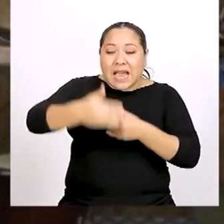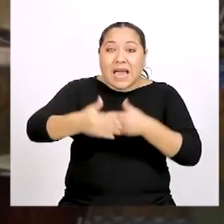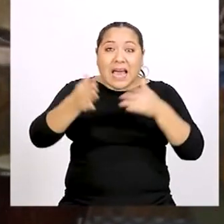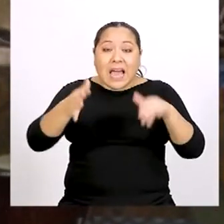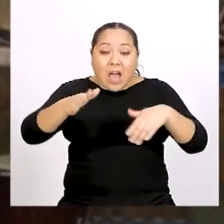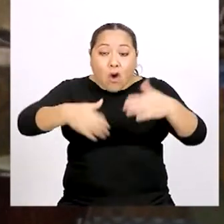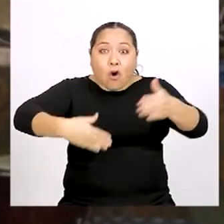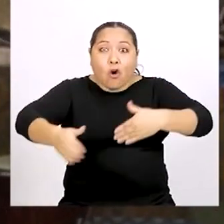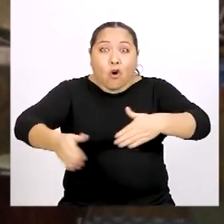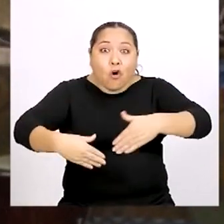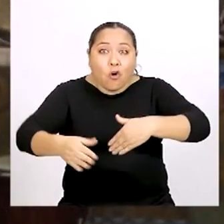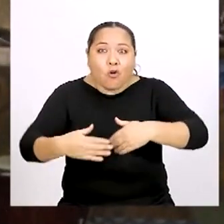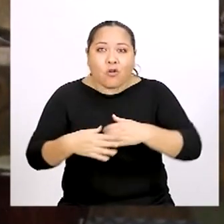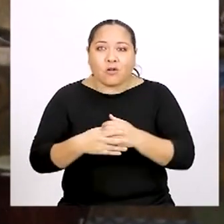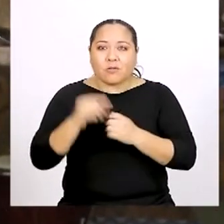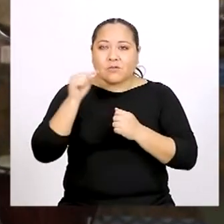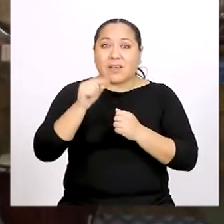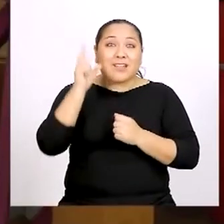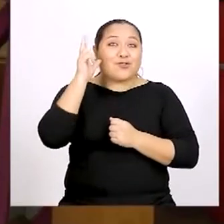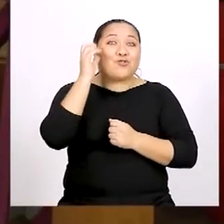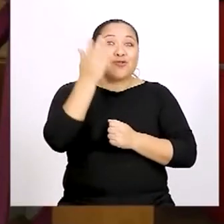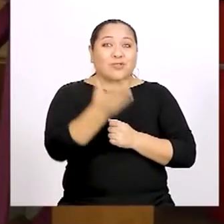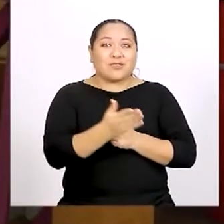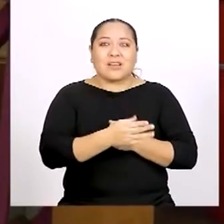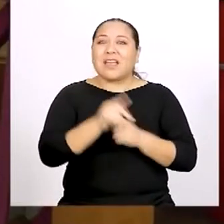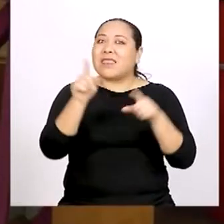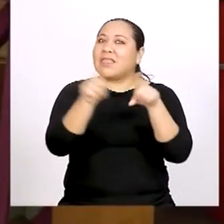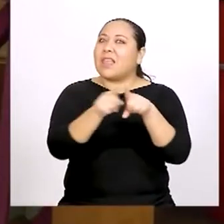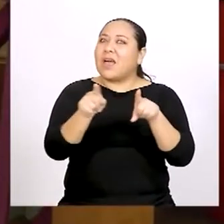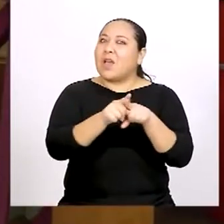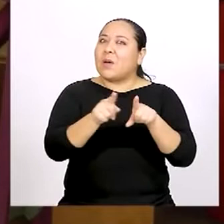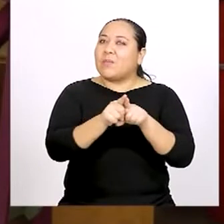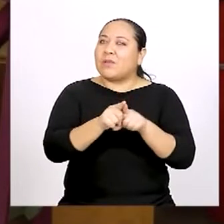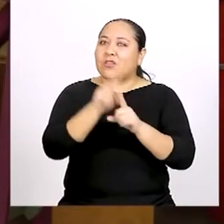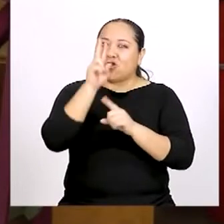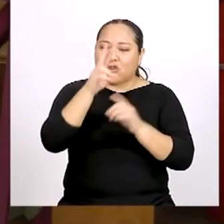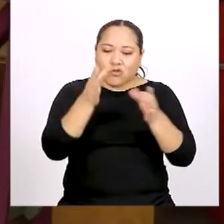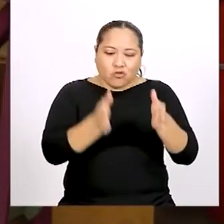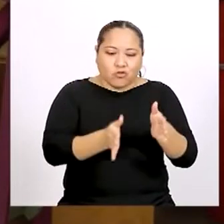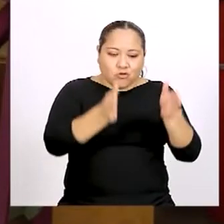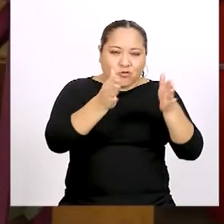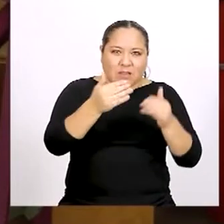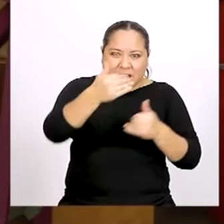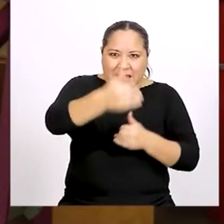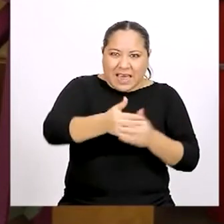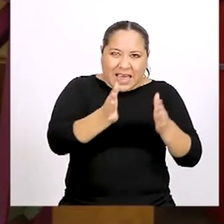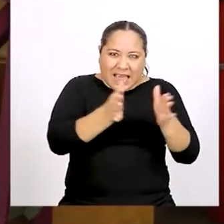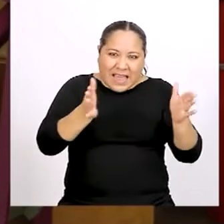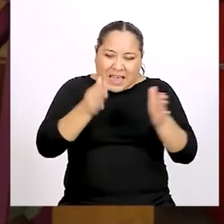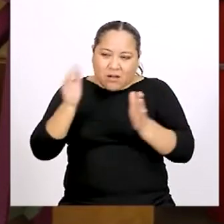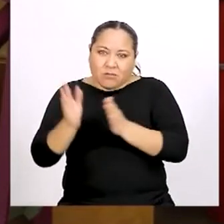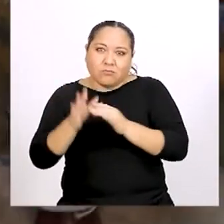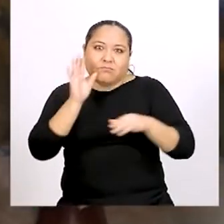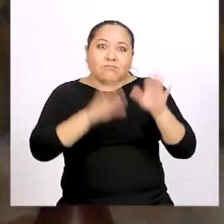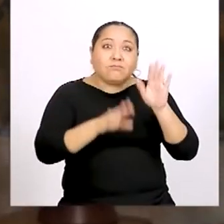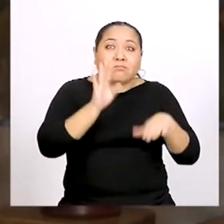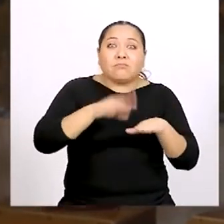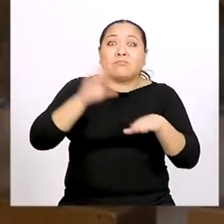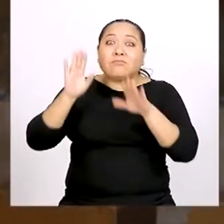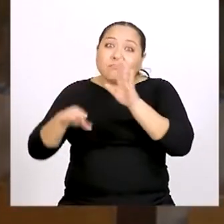cajón peruano y los bongos. Escucha, también tienen dos tamaños y sonidos diferentes.